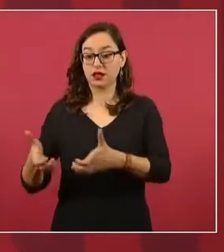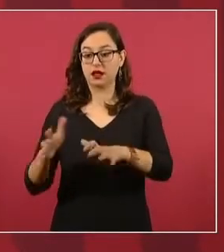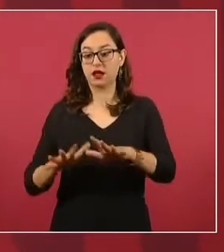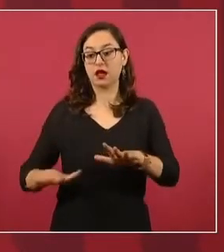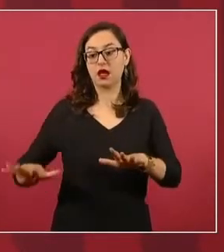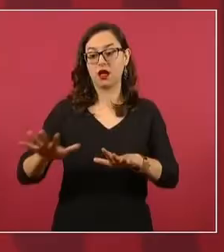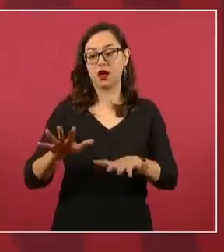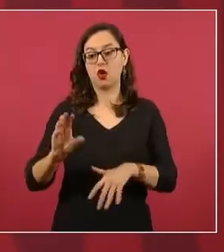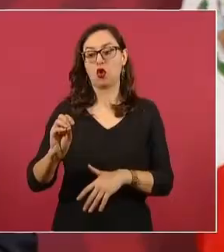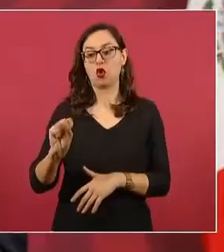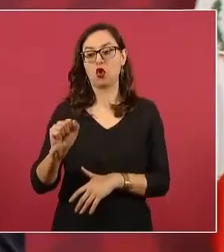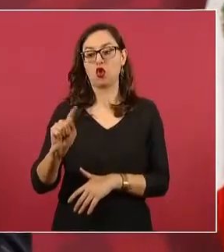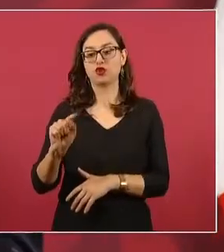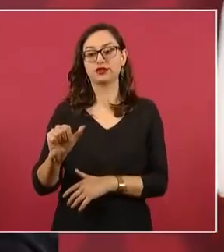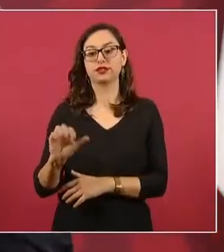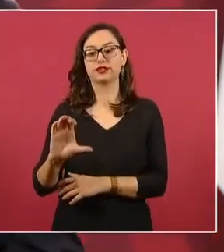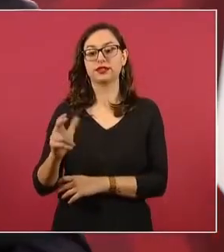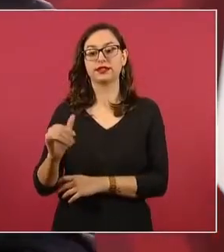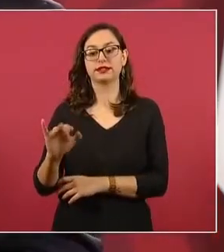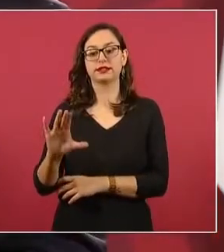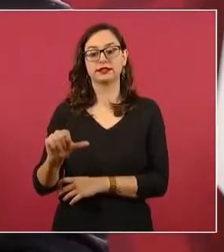también hacia Oaxaca,